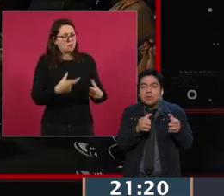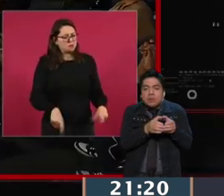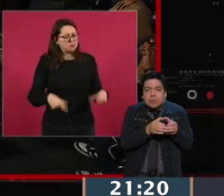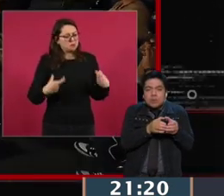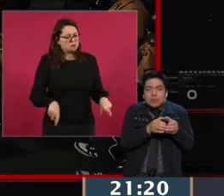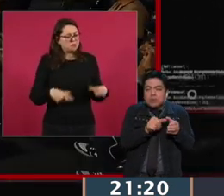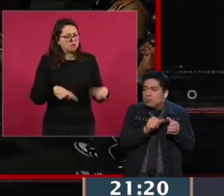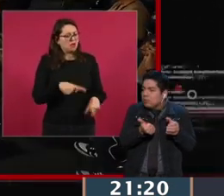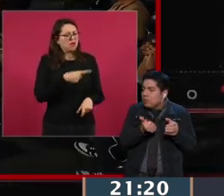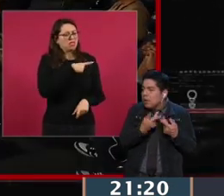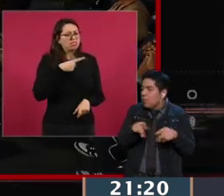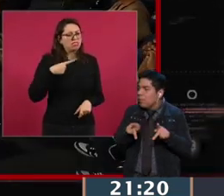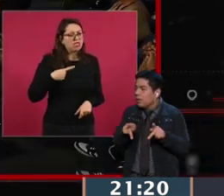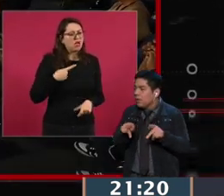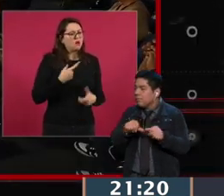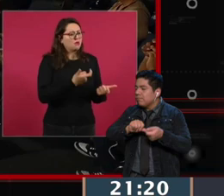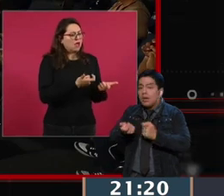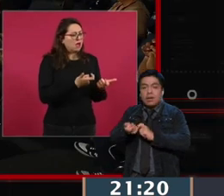deuda pública?